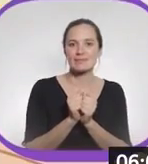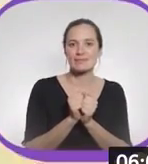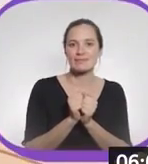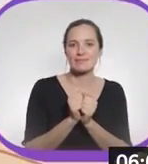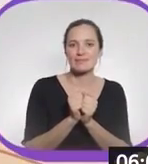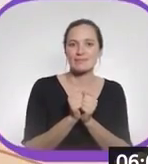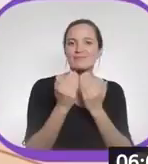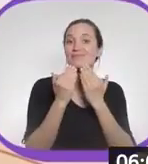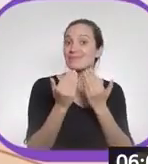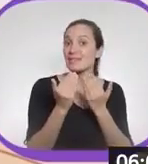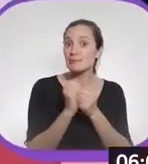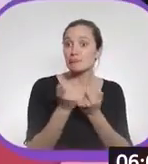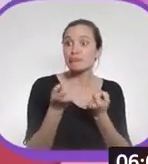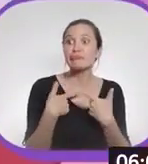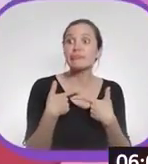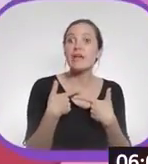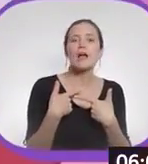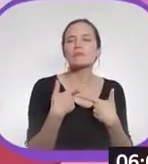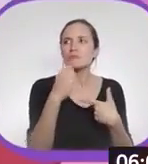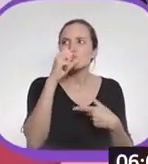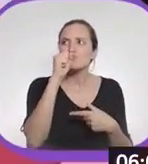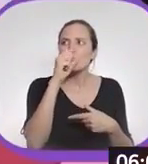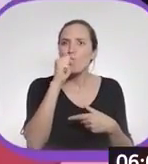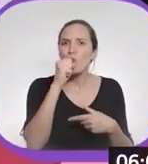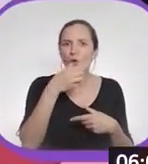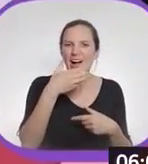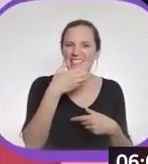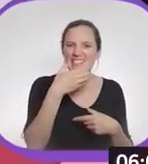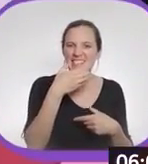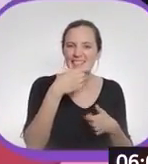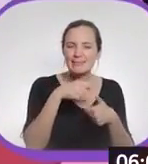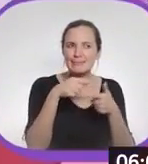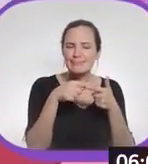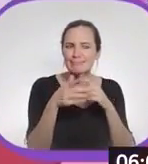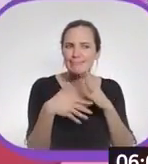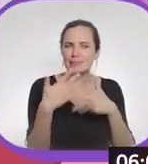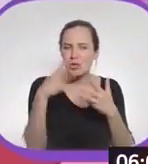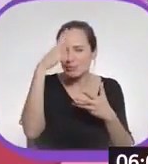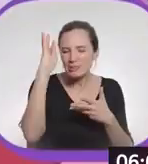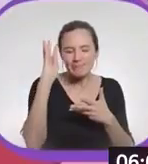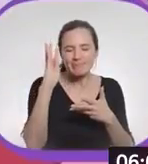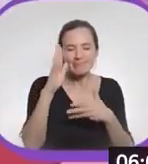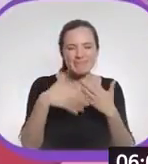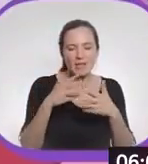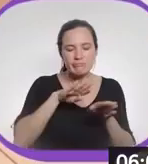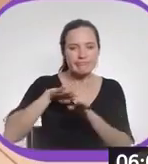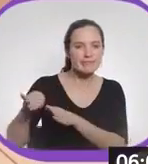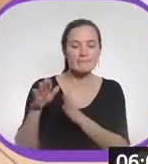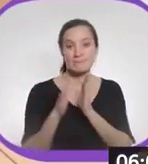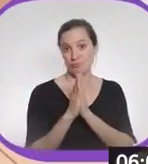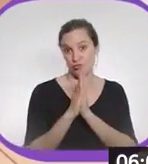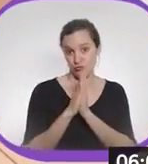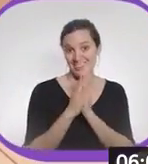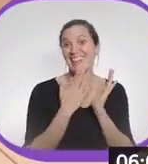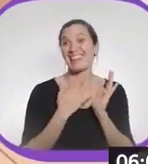Fub. Gracias. ¿Podrían darme un jugo de manzana? El jugo de uva no va bien con el pollo. Son una banda de tontos.